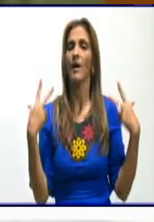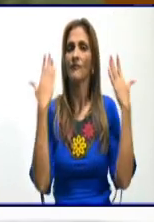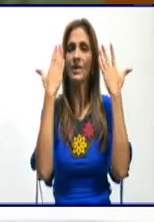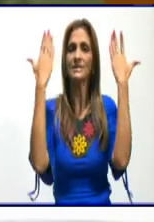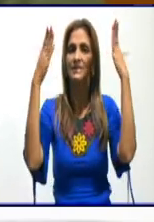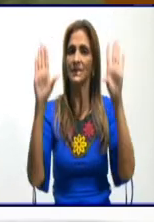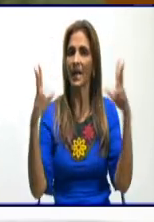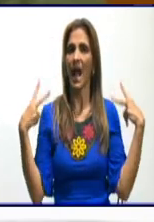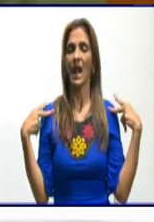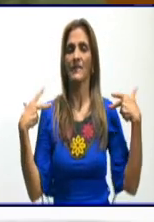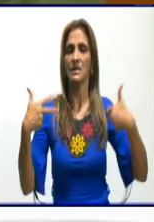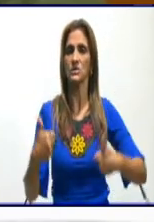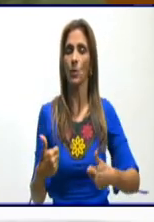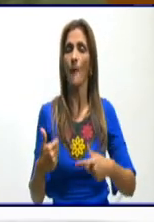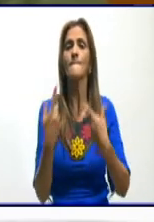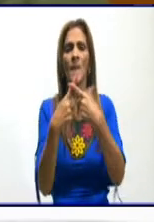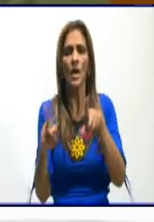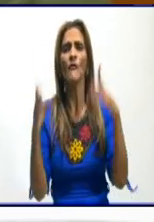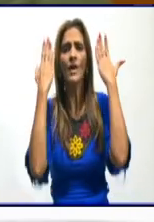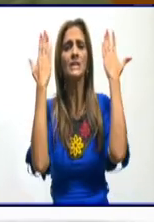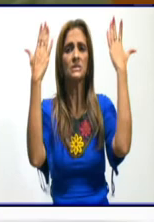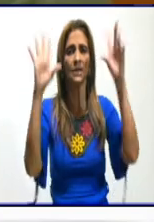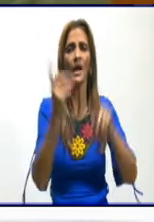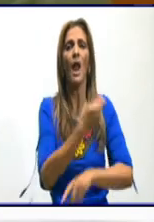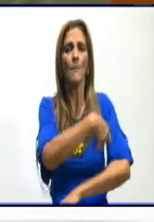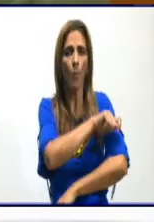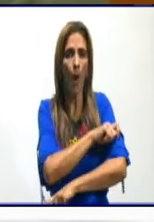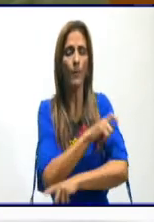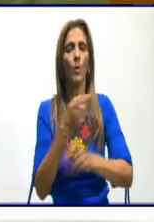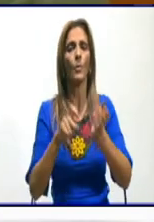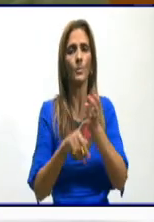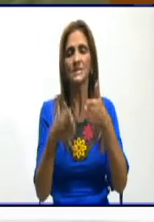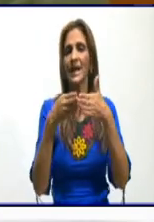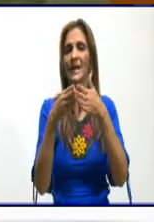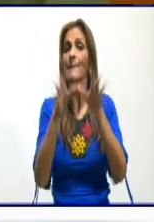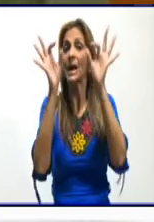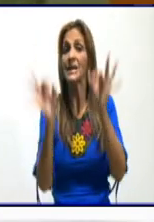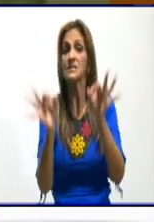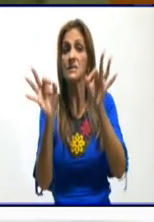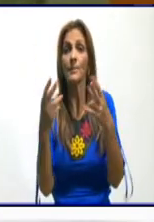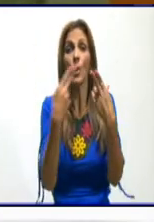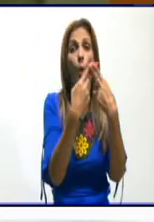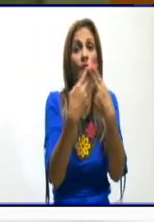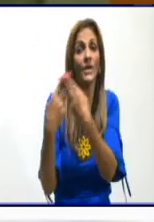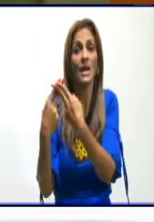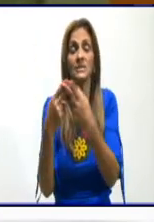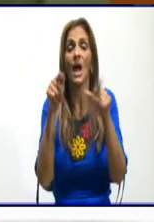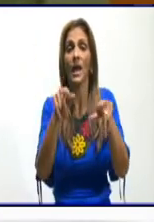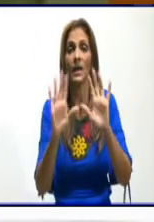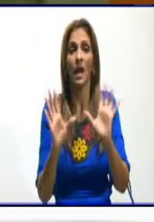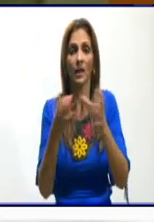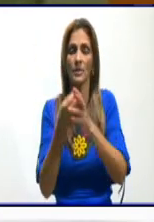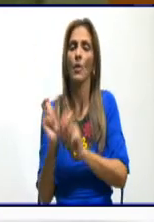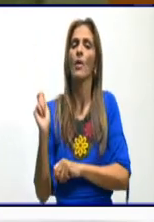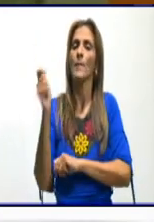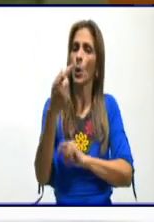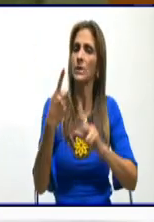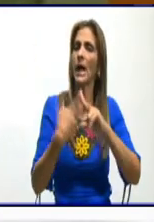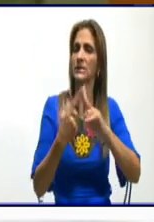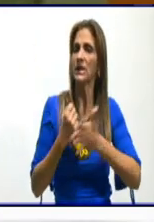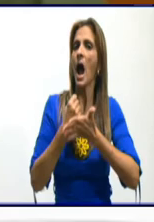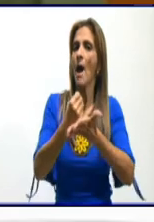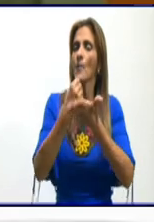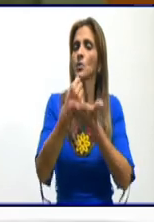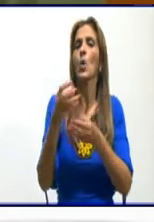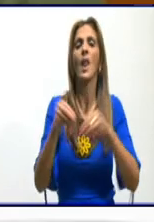manera especial al pueblo de granma que siempre confió en ellos y y lo apoyo en las circunstancias más